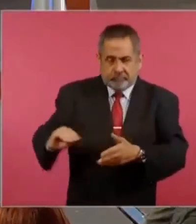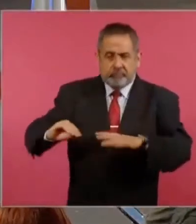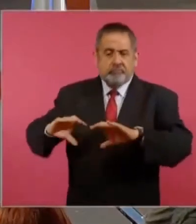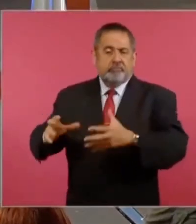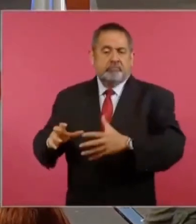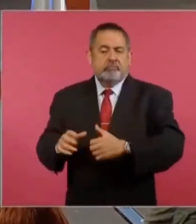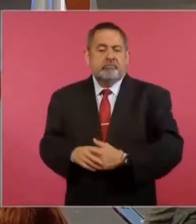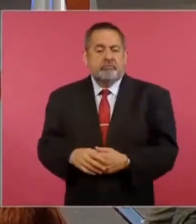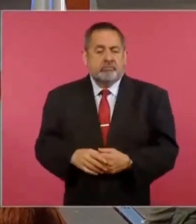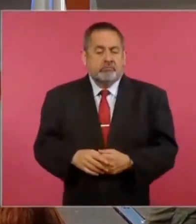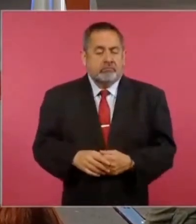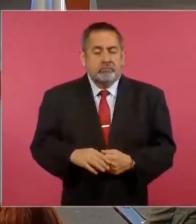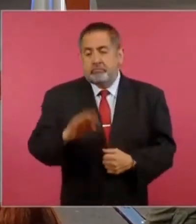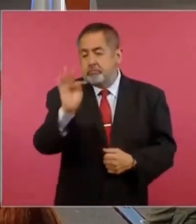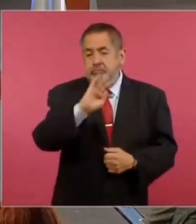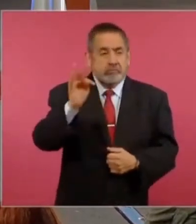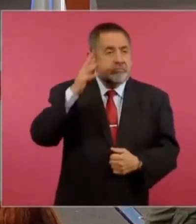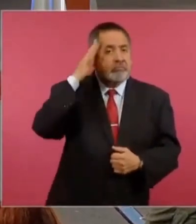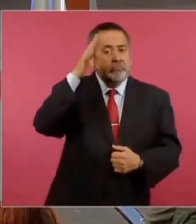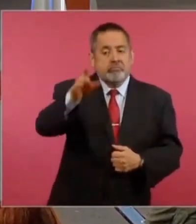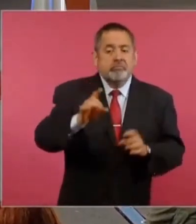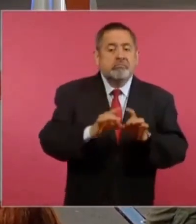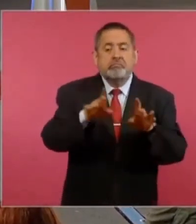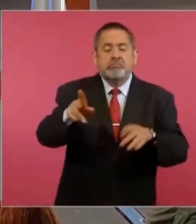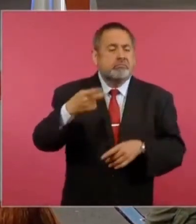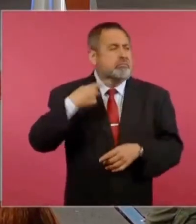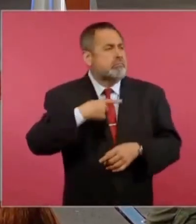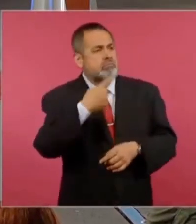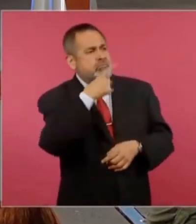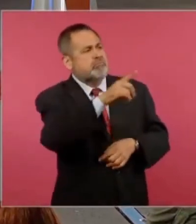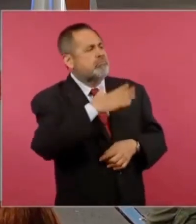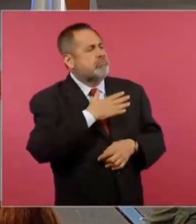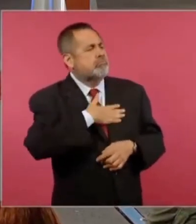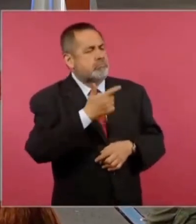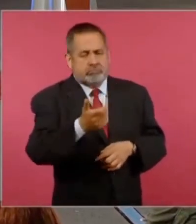Si hay reclamos, se le devuelve